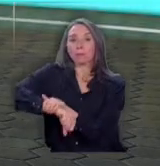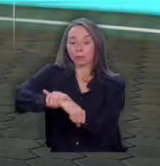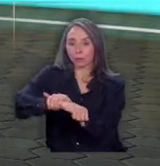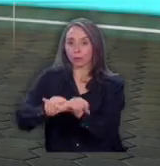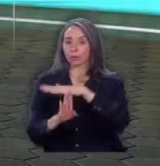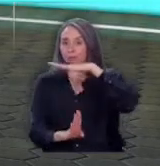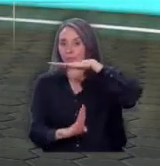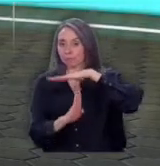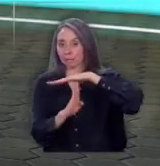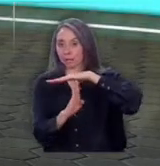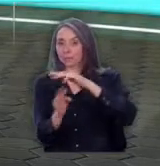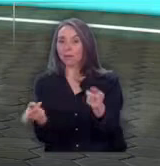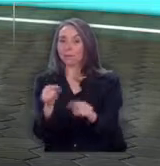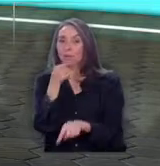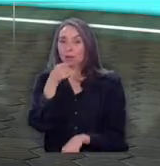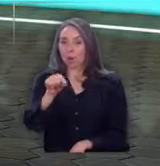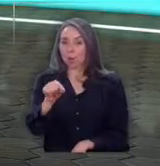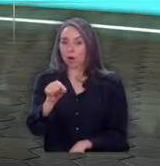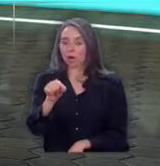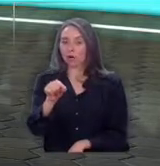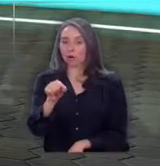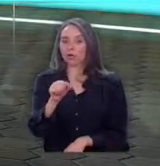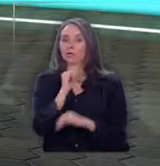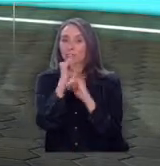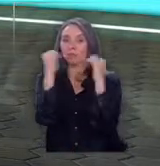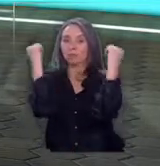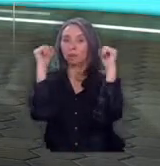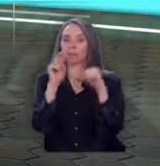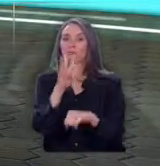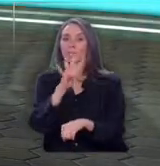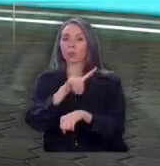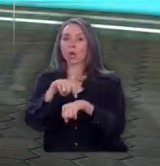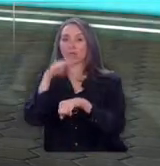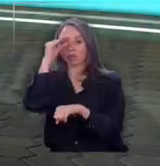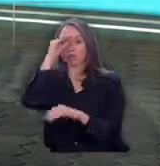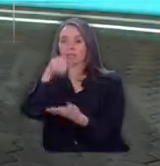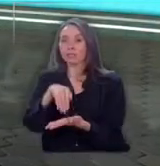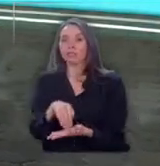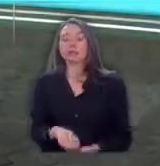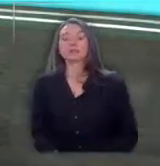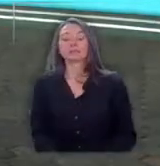vamos a la pausa volvemos luego en el bloque bloque deportivo acá en 24